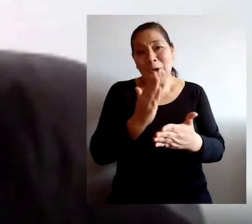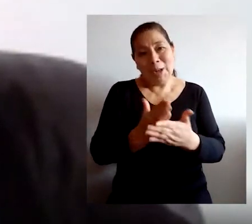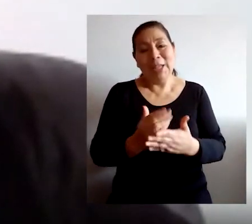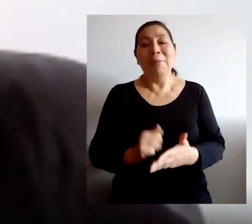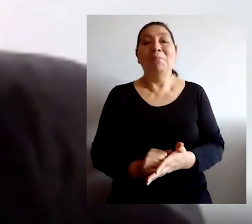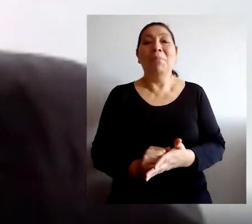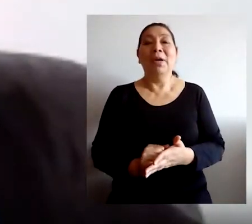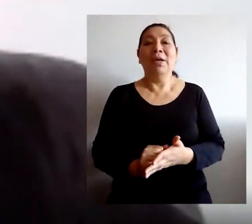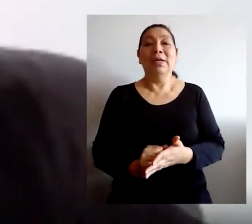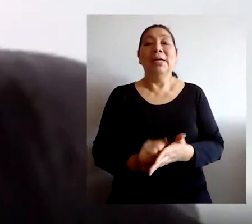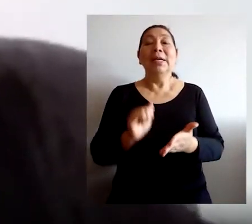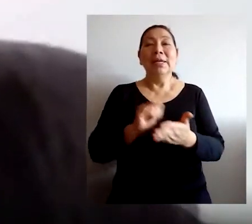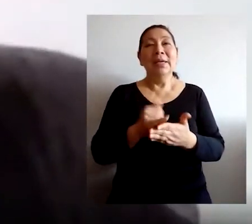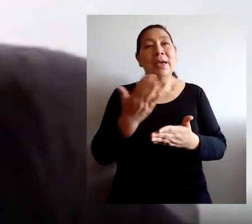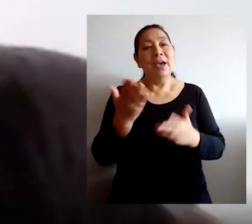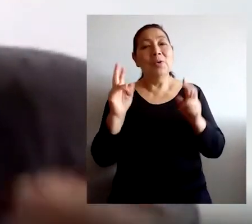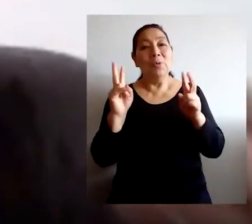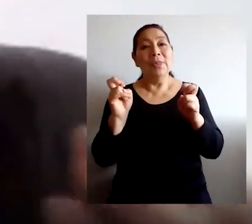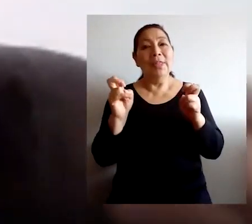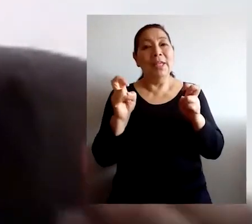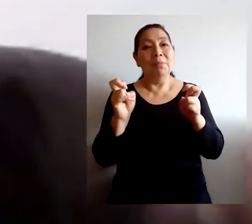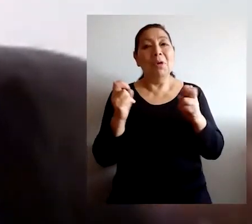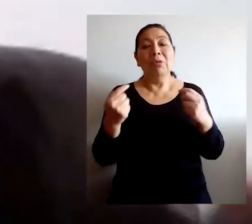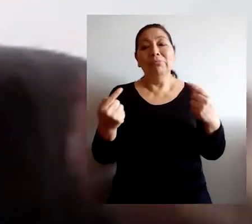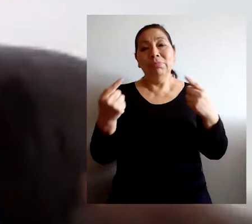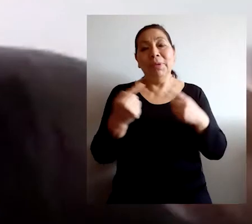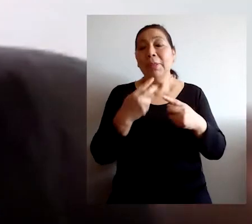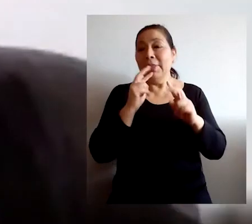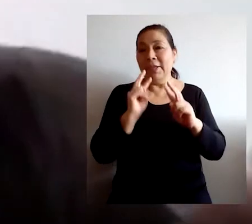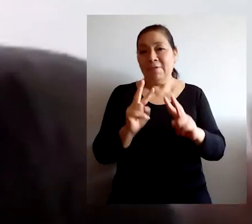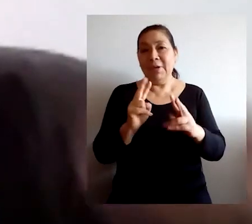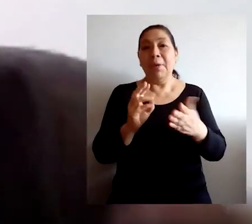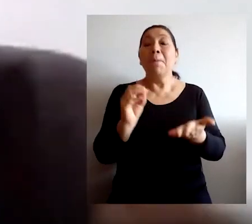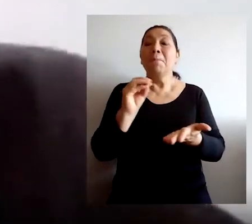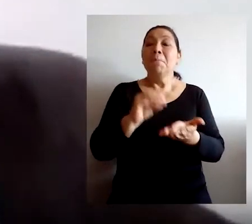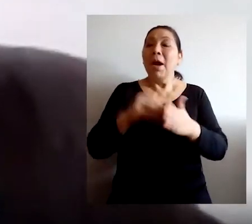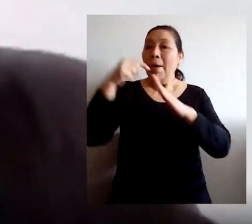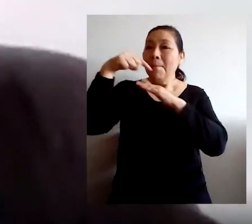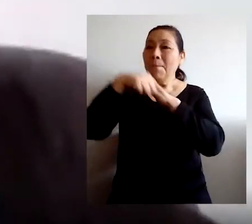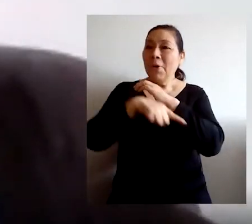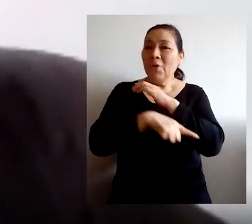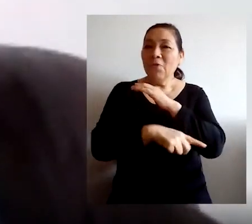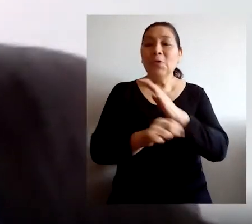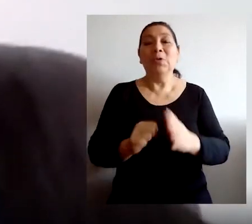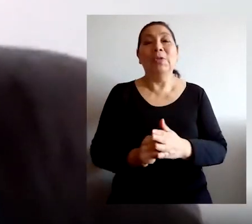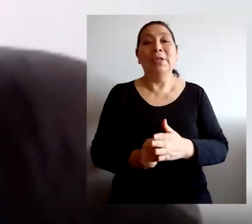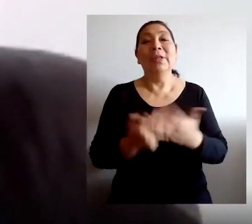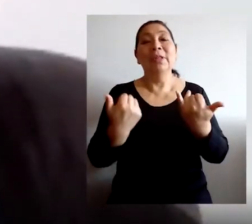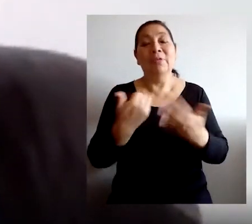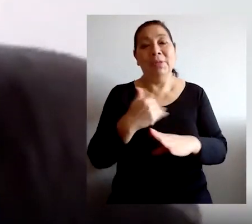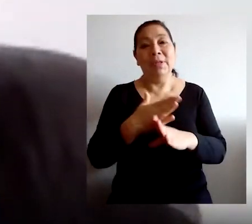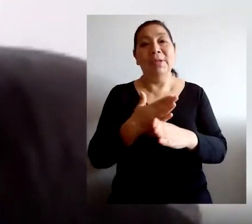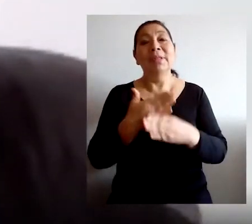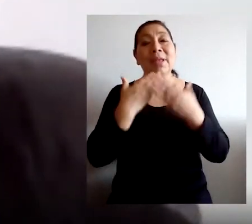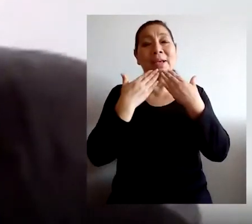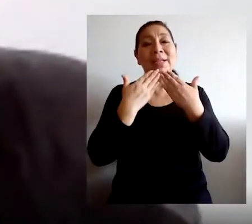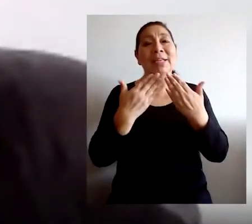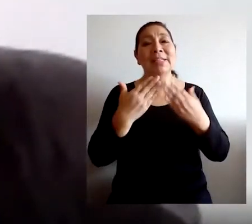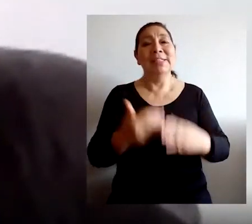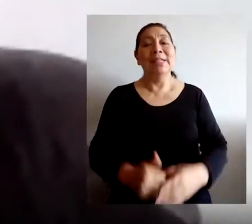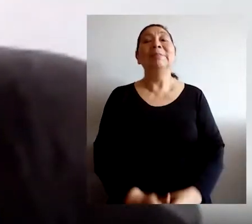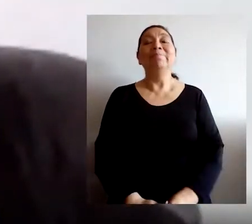y se confirme que hay un tema controvertido y de verificación más profunda con respecto a estos hechos. Muchas